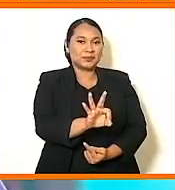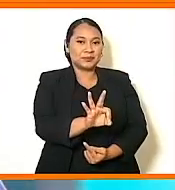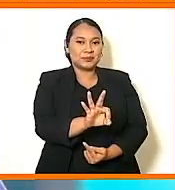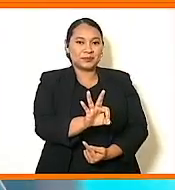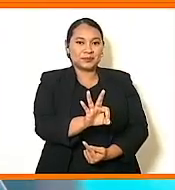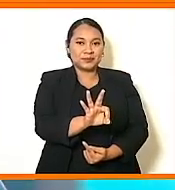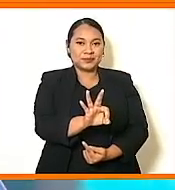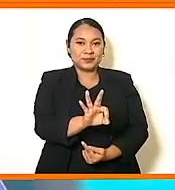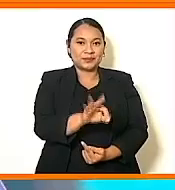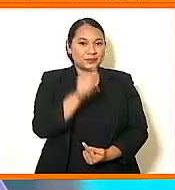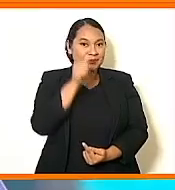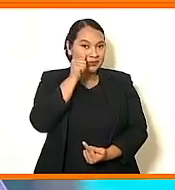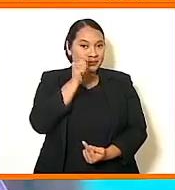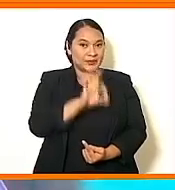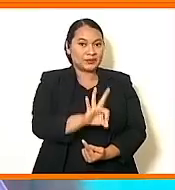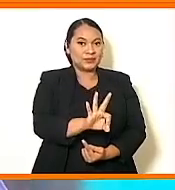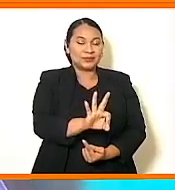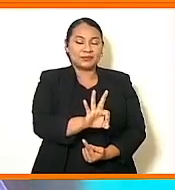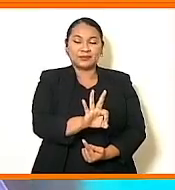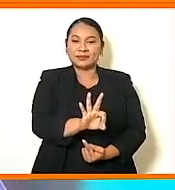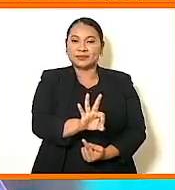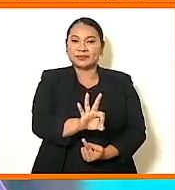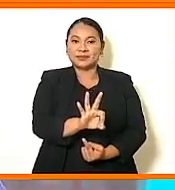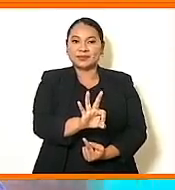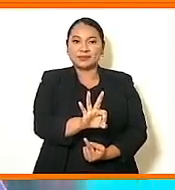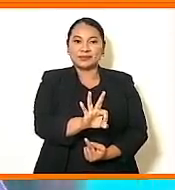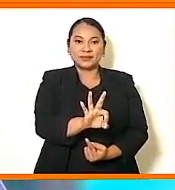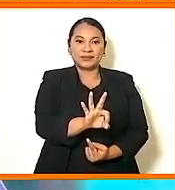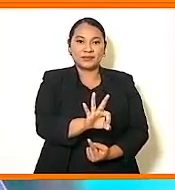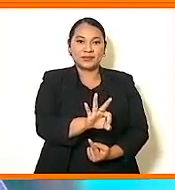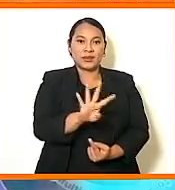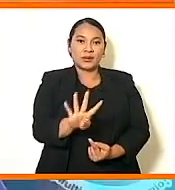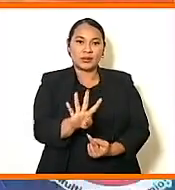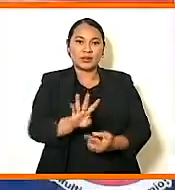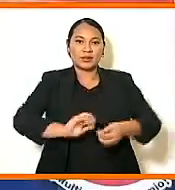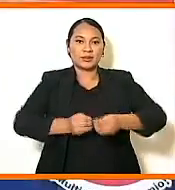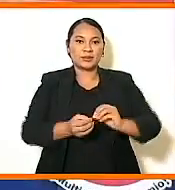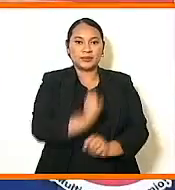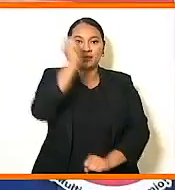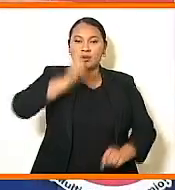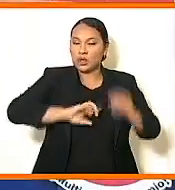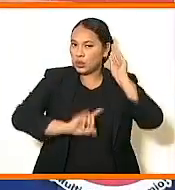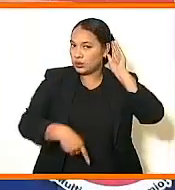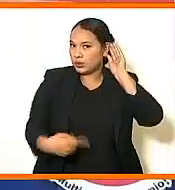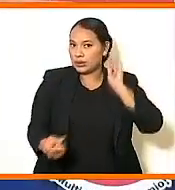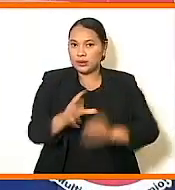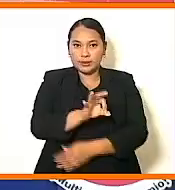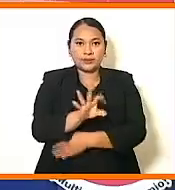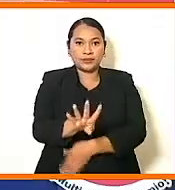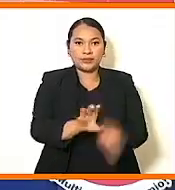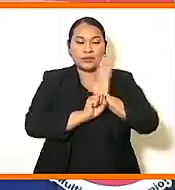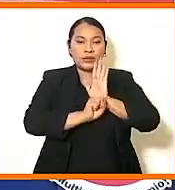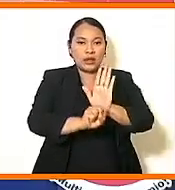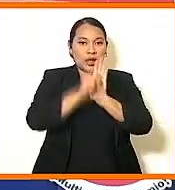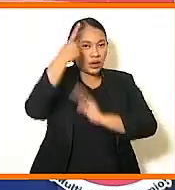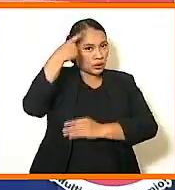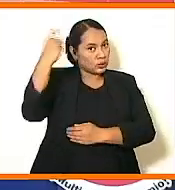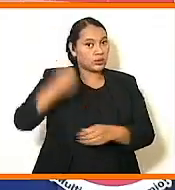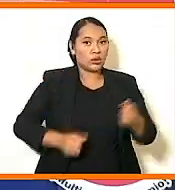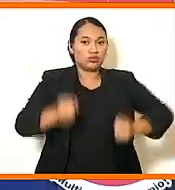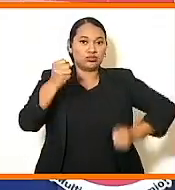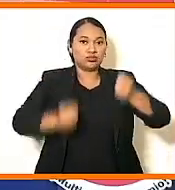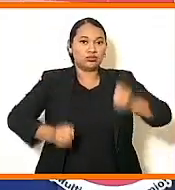del 9, atento, tu segundo dígito es el 4, número favorecido para Diaria 94, con su símbolo de sueños,